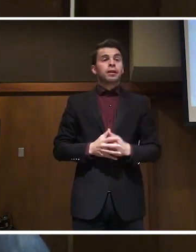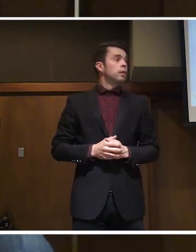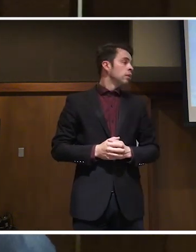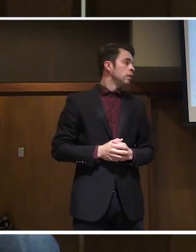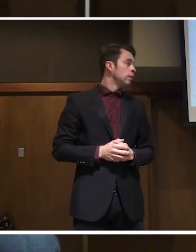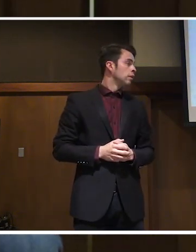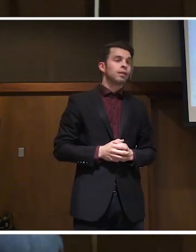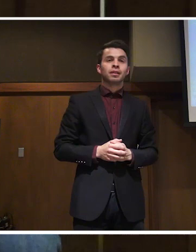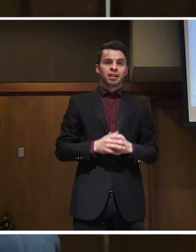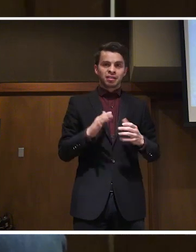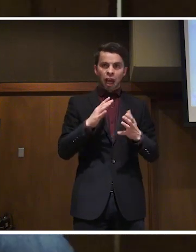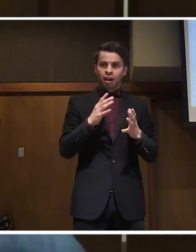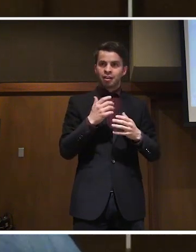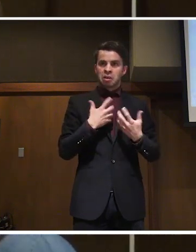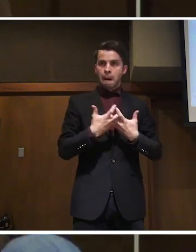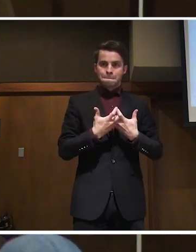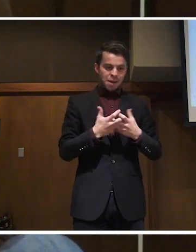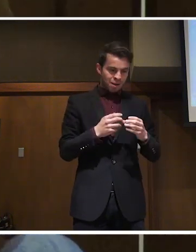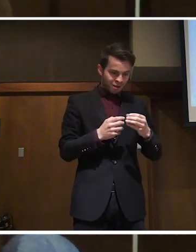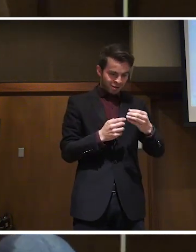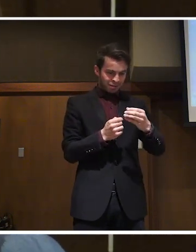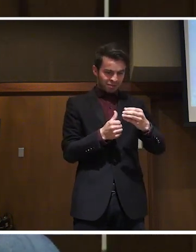Espero haber aprendido a manejar. Sí, parece que sí.